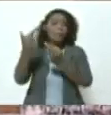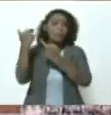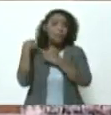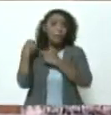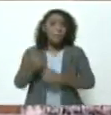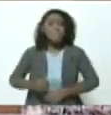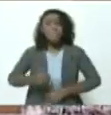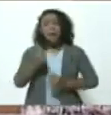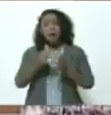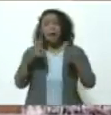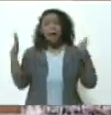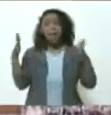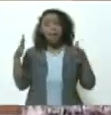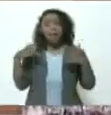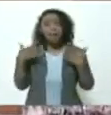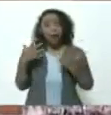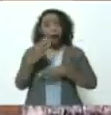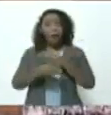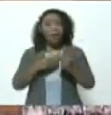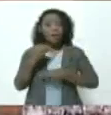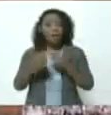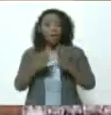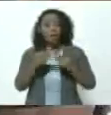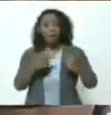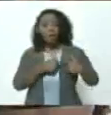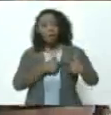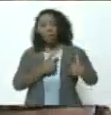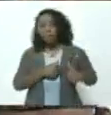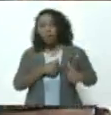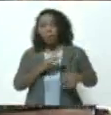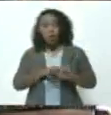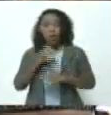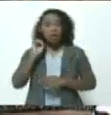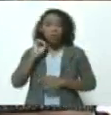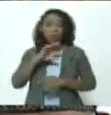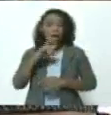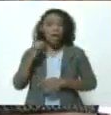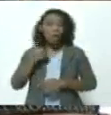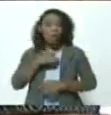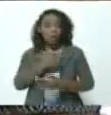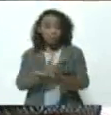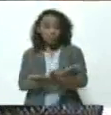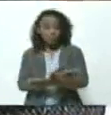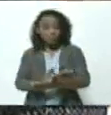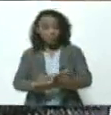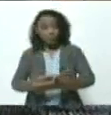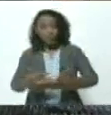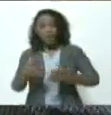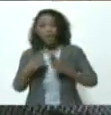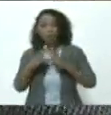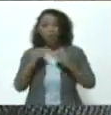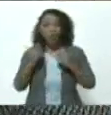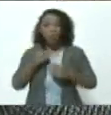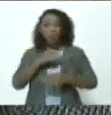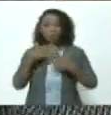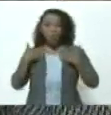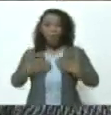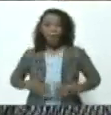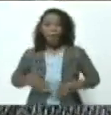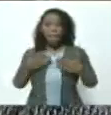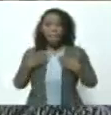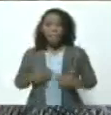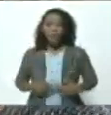más grandes y que hay que hacer con todo el corazón, porque además nuestra historia está en nuestras venas, en nuestras arterias, en todo nuestro ser.